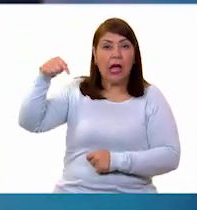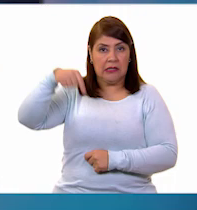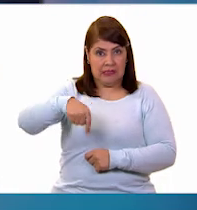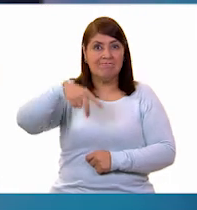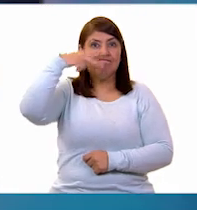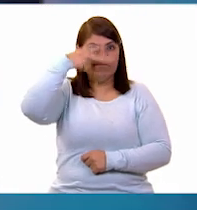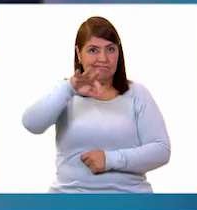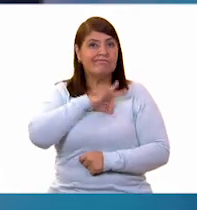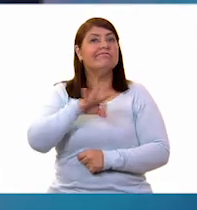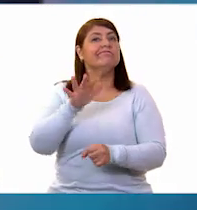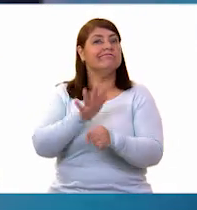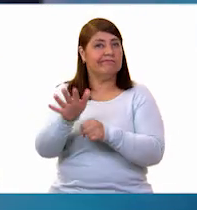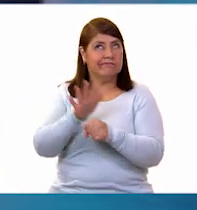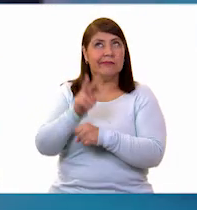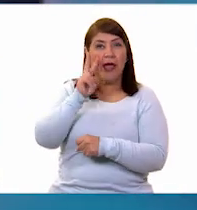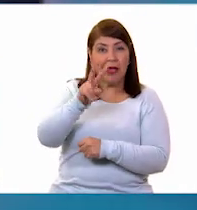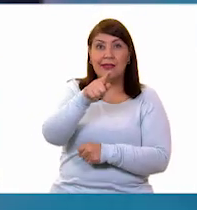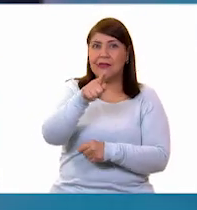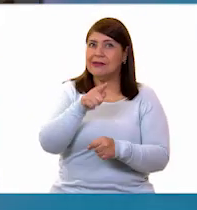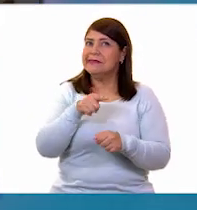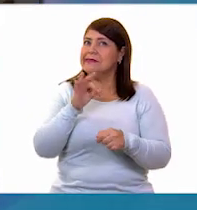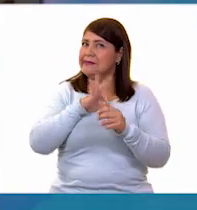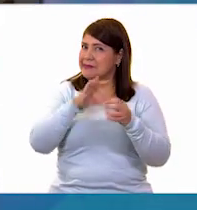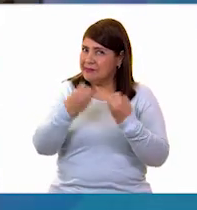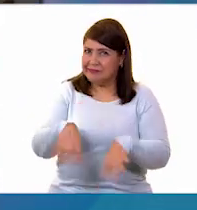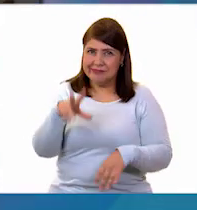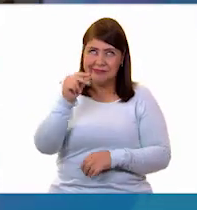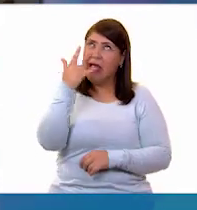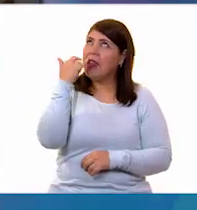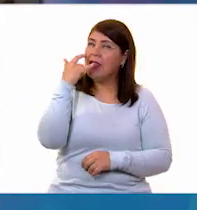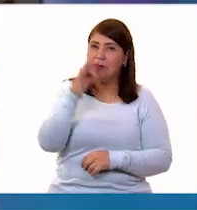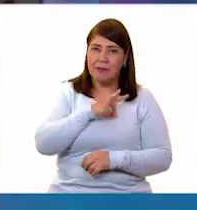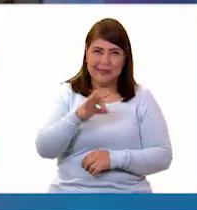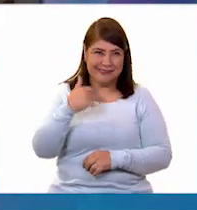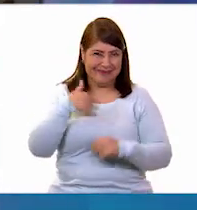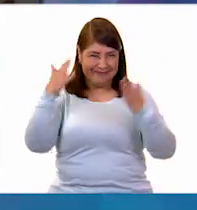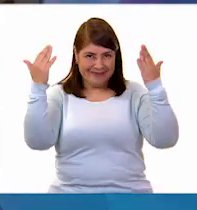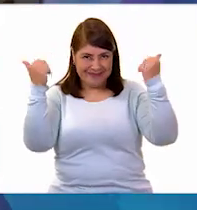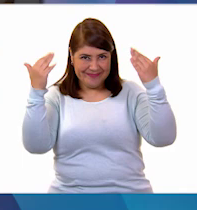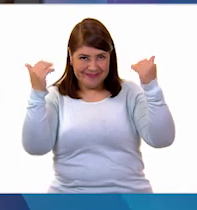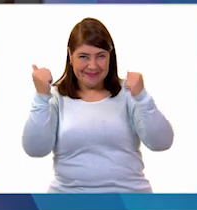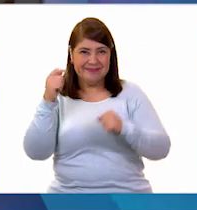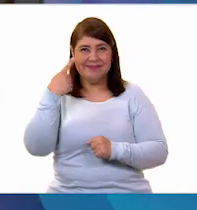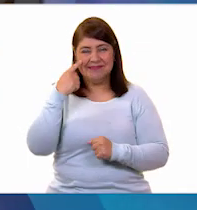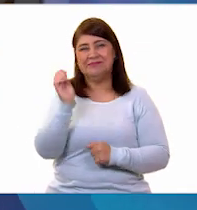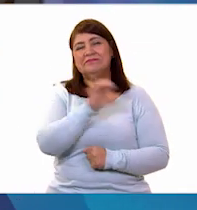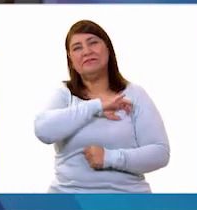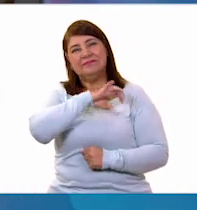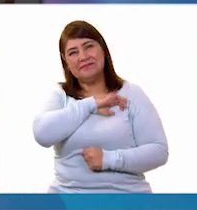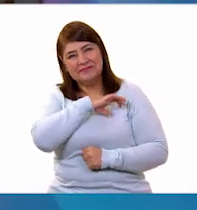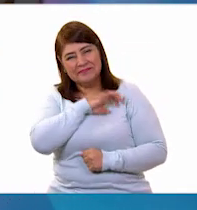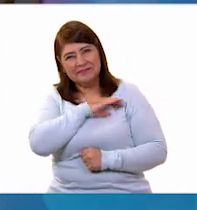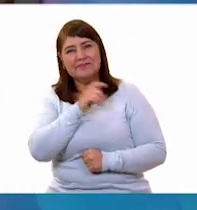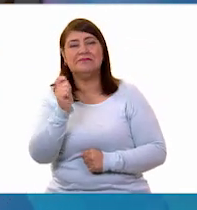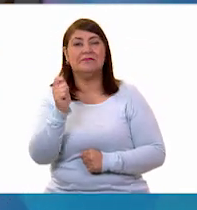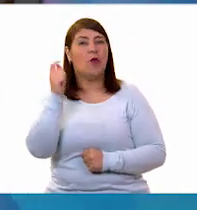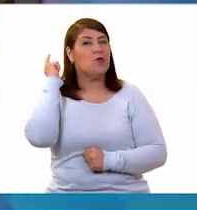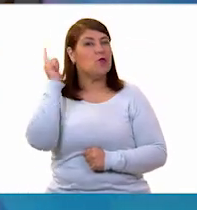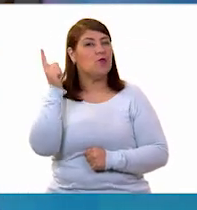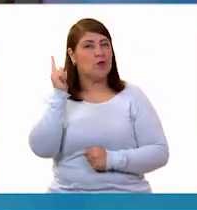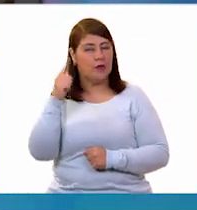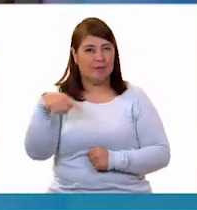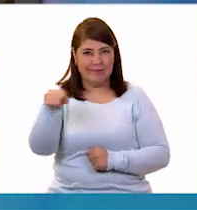México. No se lo pierdan. Me despido de ustedes con todo cariño y espero